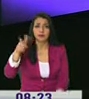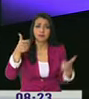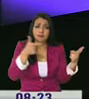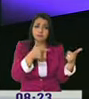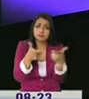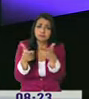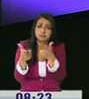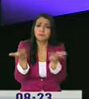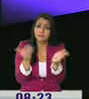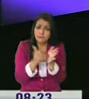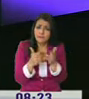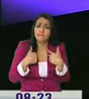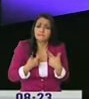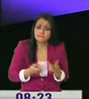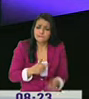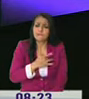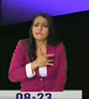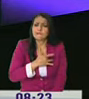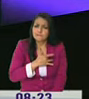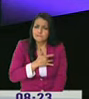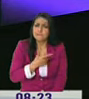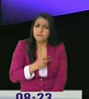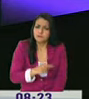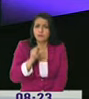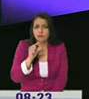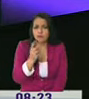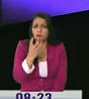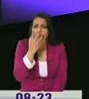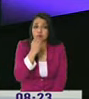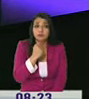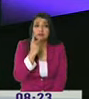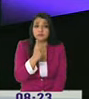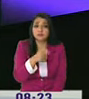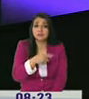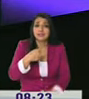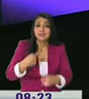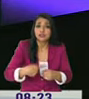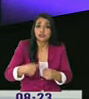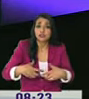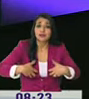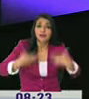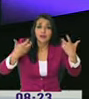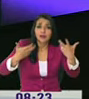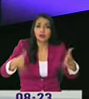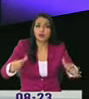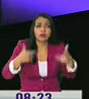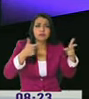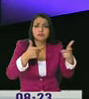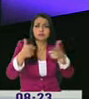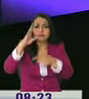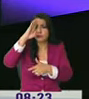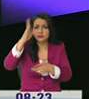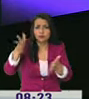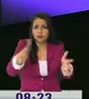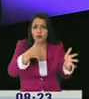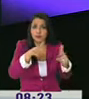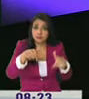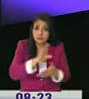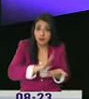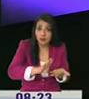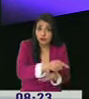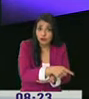yo me uno al sentir de los vecinos. Yo he visto que en Quito la queja de que no se patrulla, no solamente en este barrio